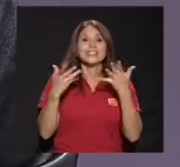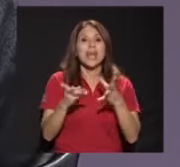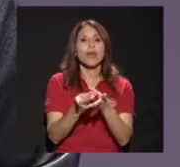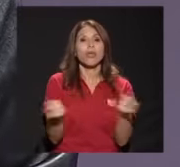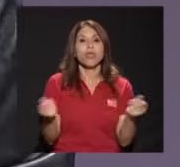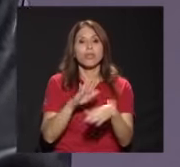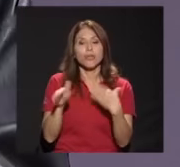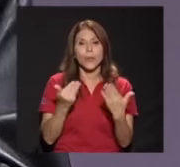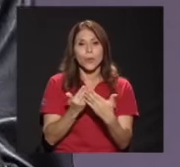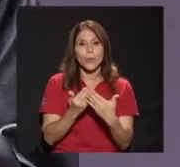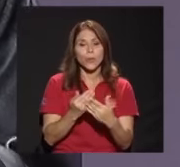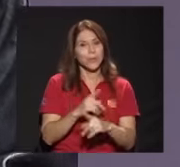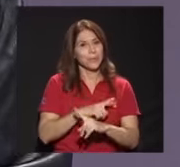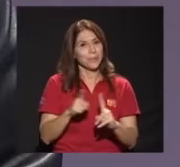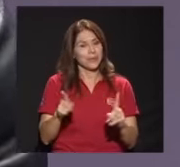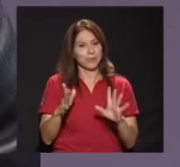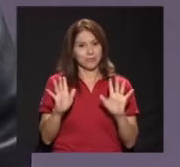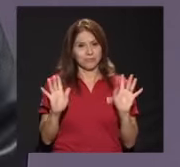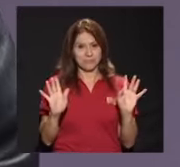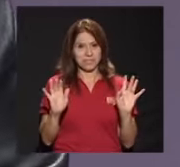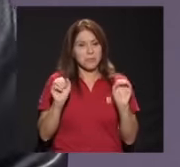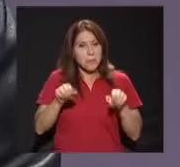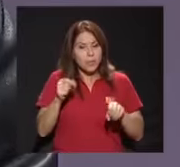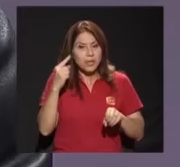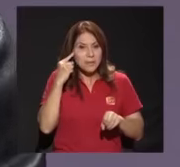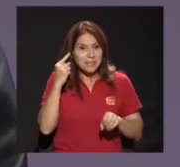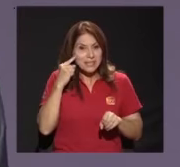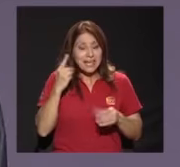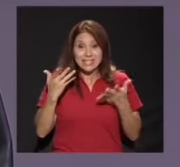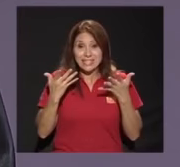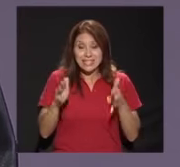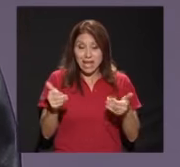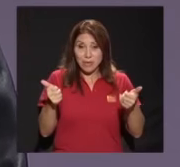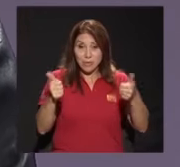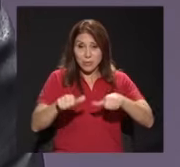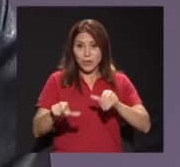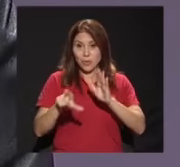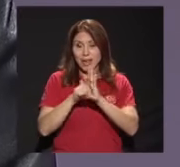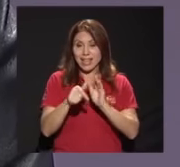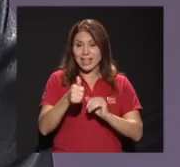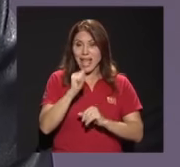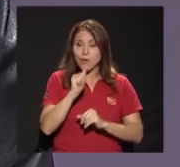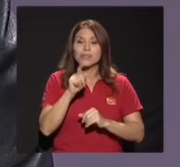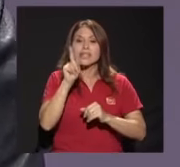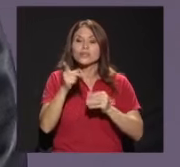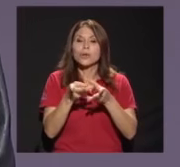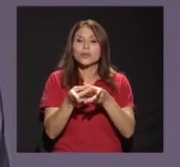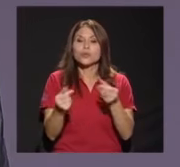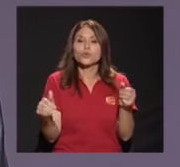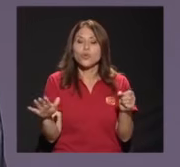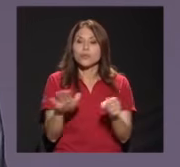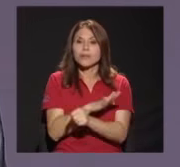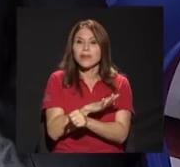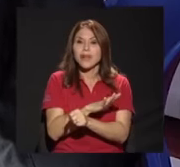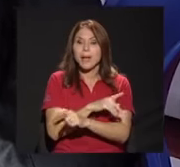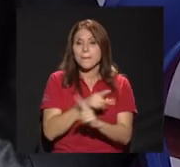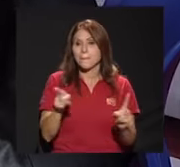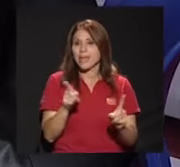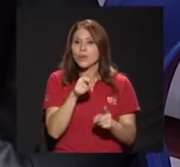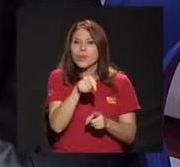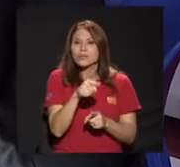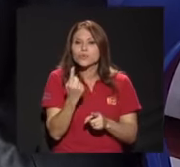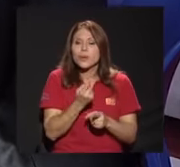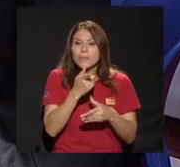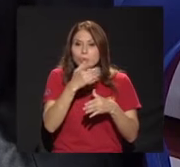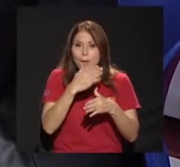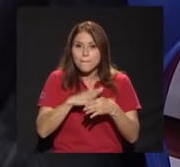ya, se puede estar pensando que es la solución integral al problema. No es esa, es una parte.